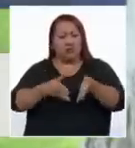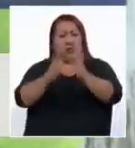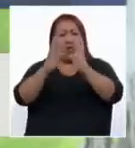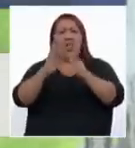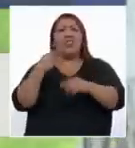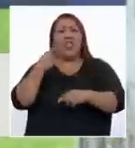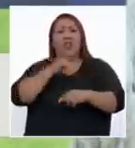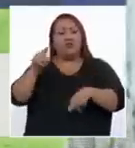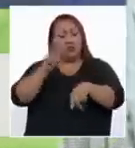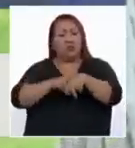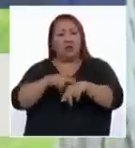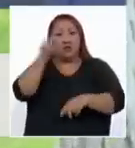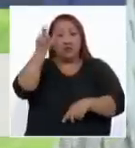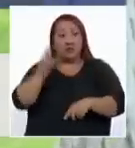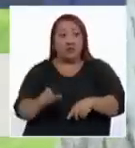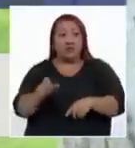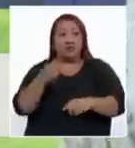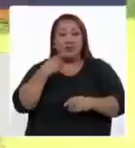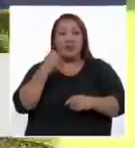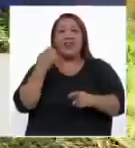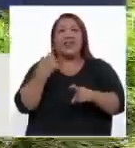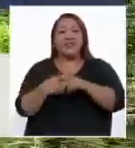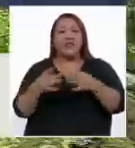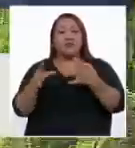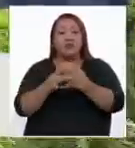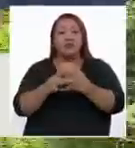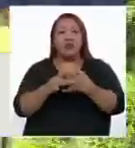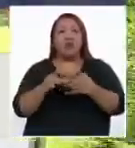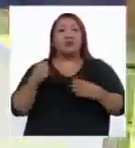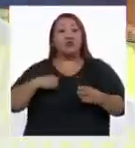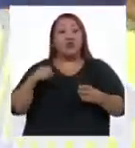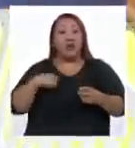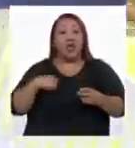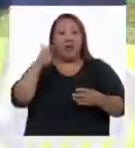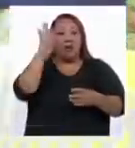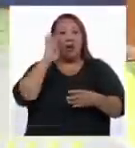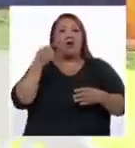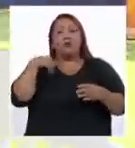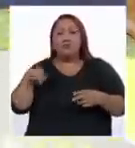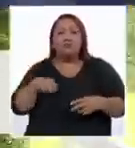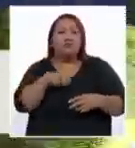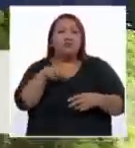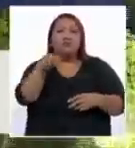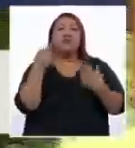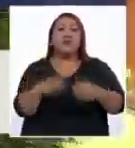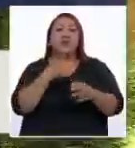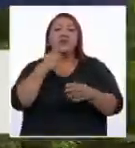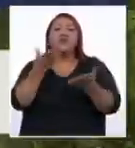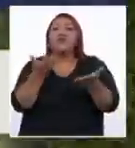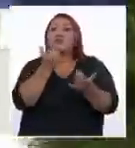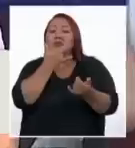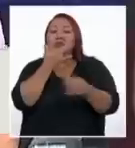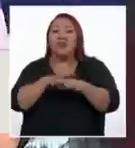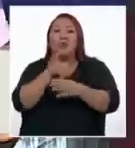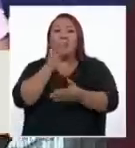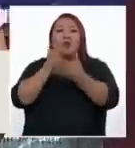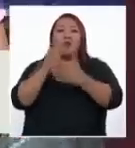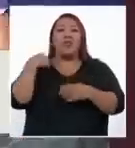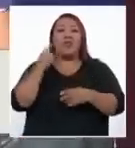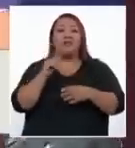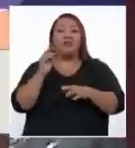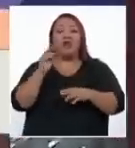denuncia. La persona esta es su esposo. La Municipalidad de Barranco realizó una inspección, pero aún no se ha pronunciado sobre la denuncia en el